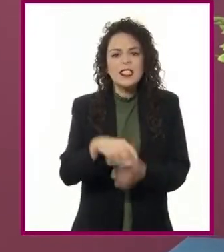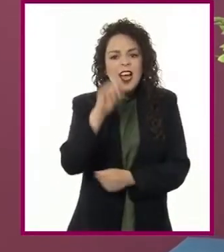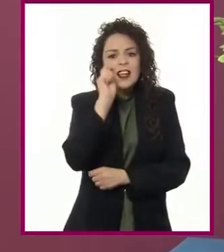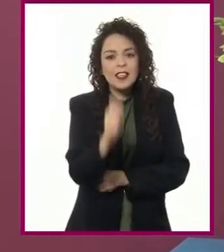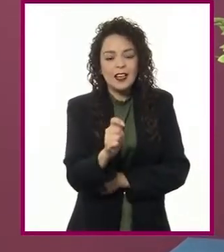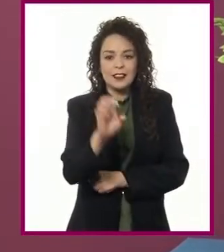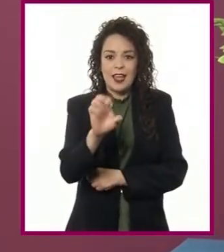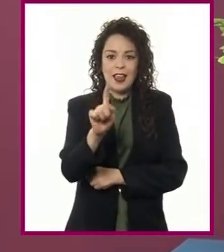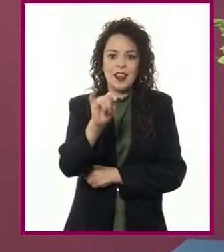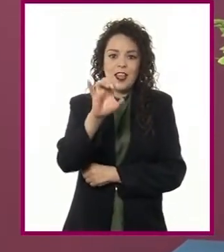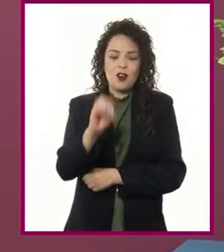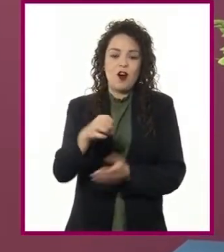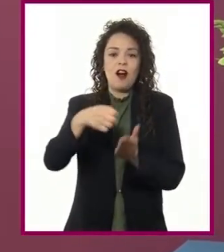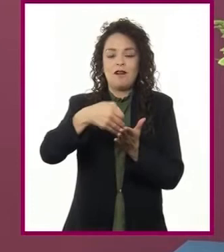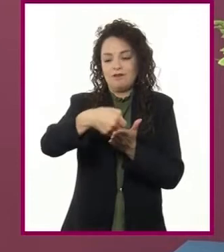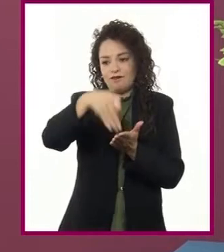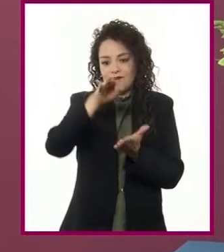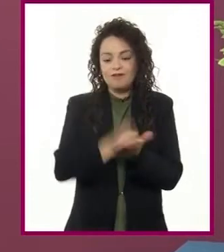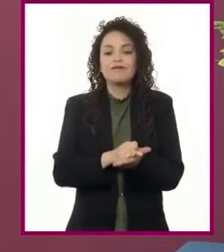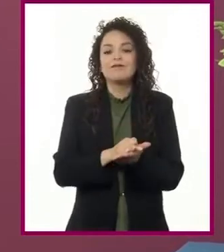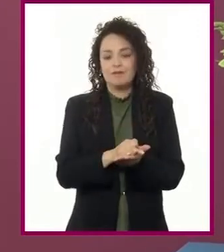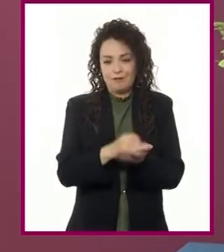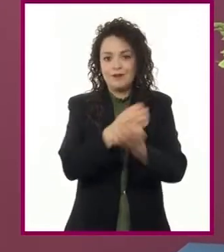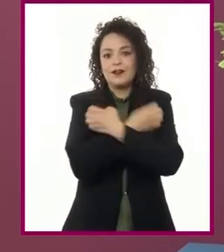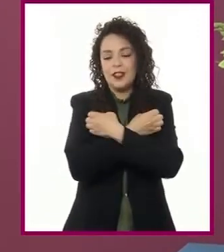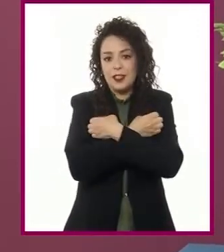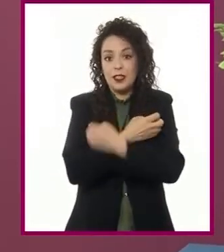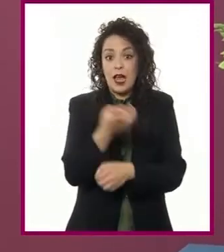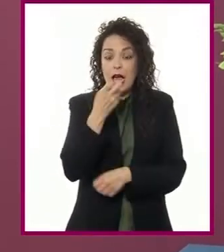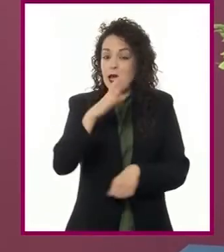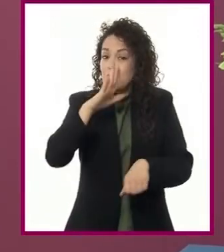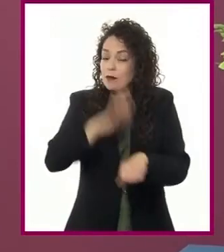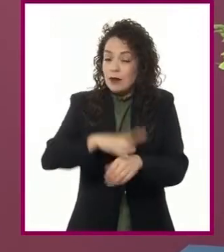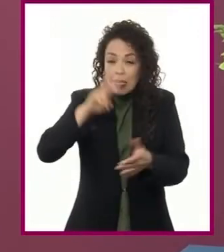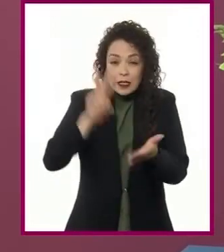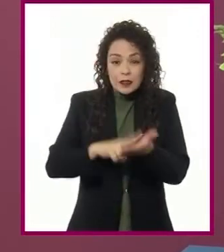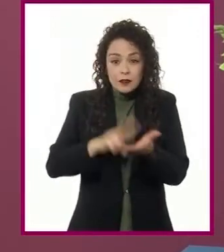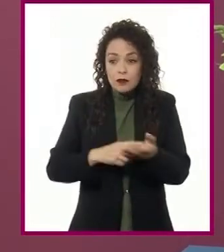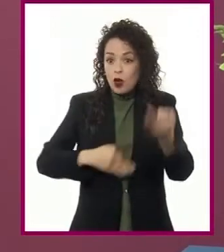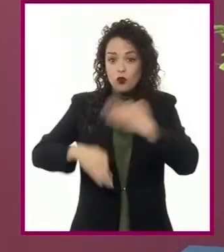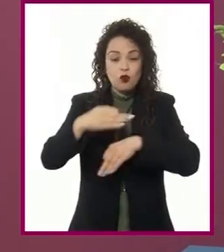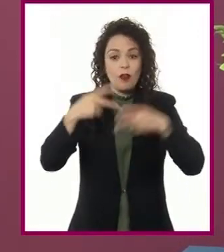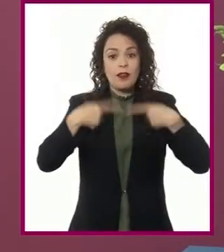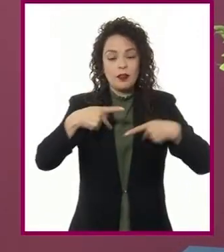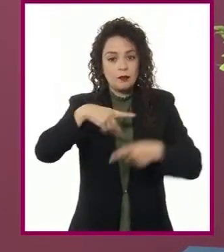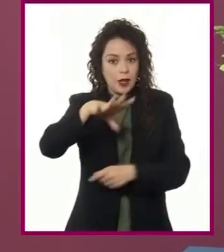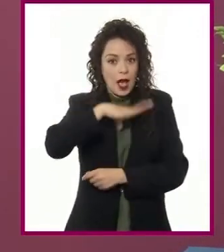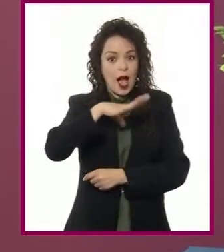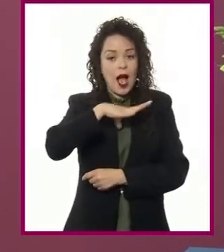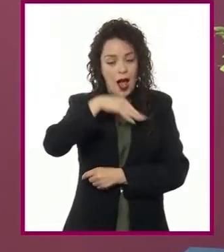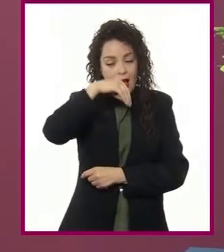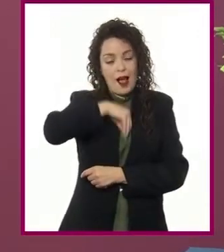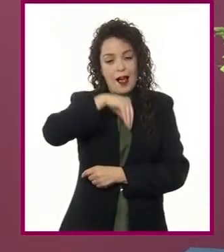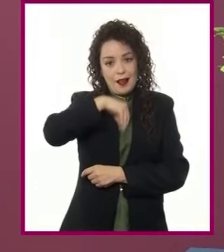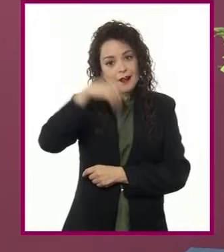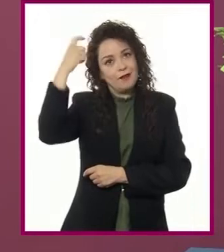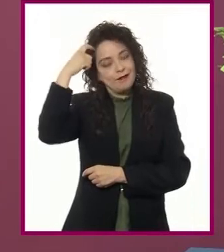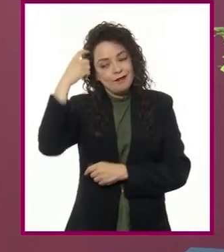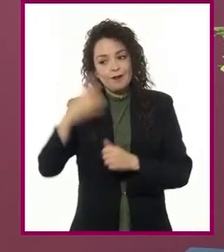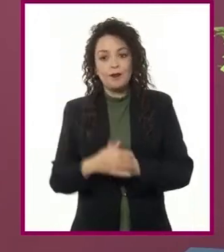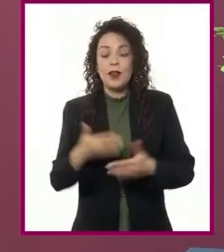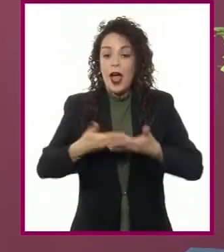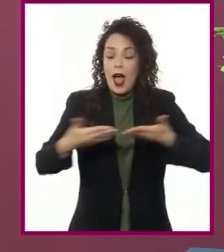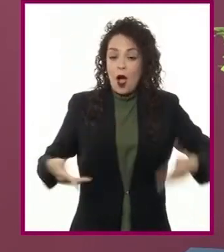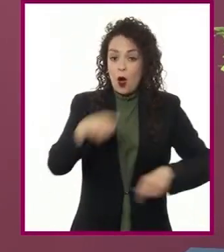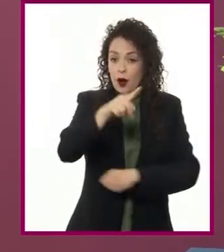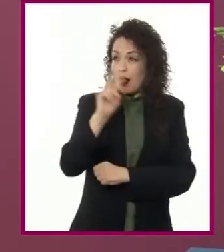realmente constituyen una de las mayores riquezas que las personas poseemos. veamos y escuchemos el siguiente